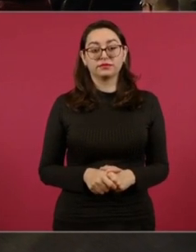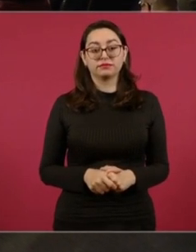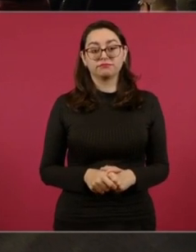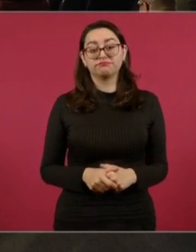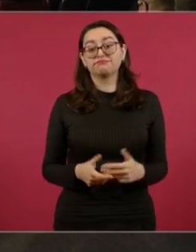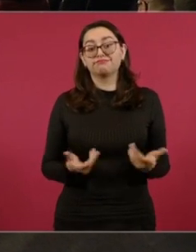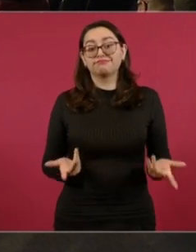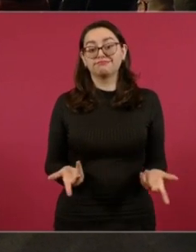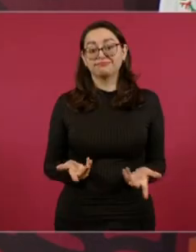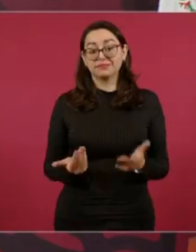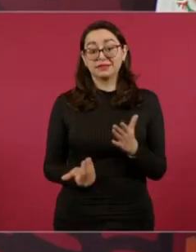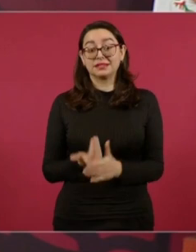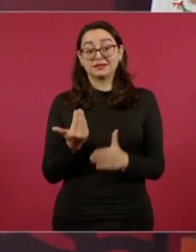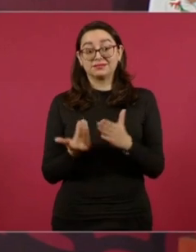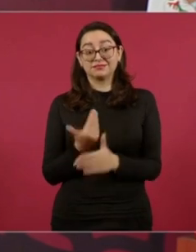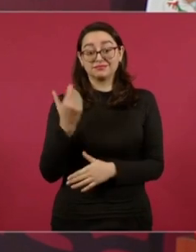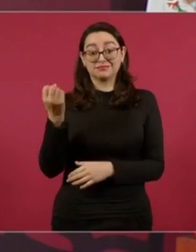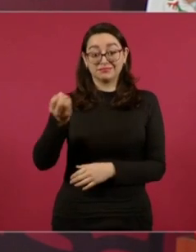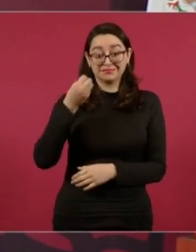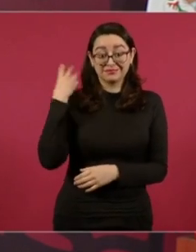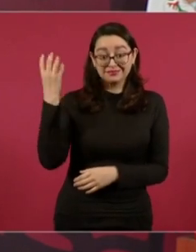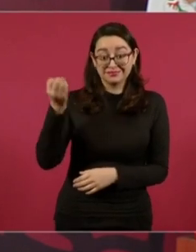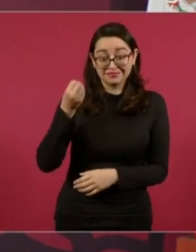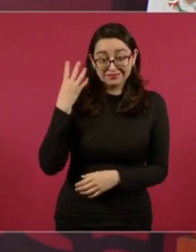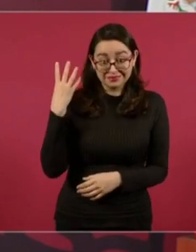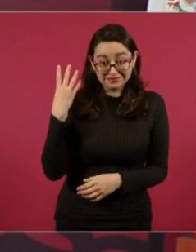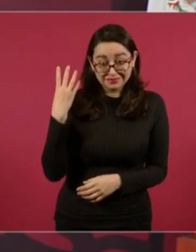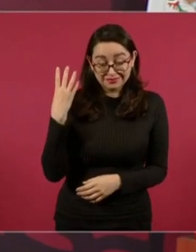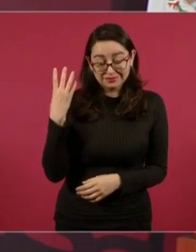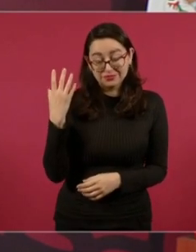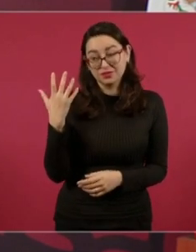las conferencias de la mañana son